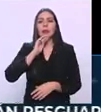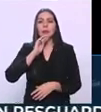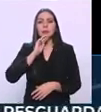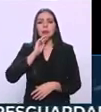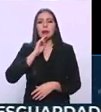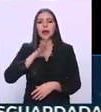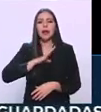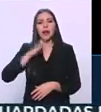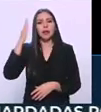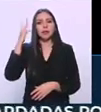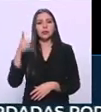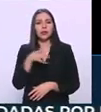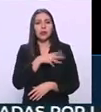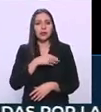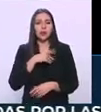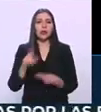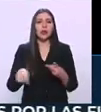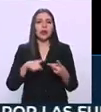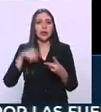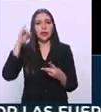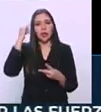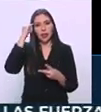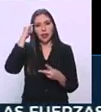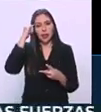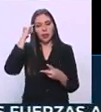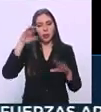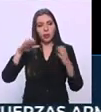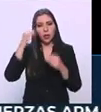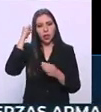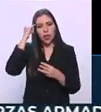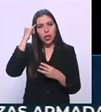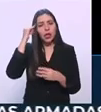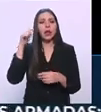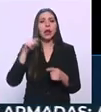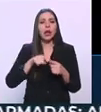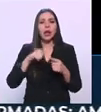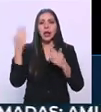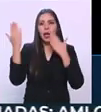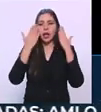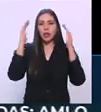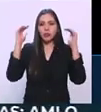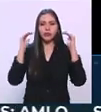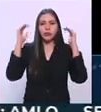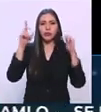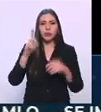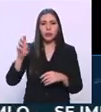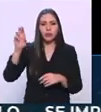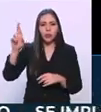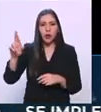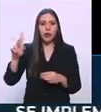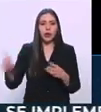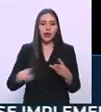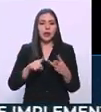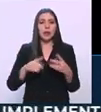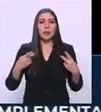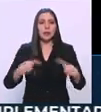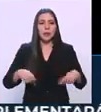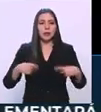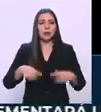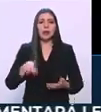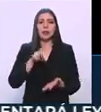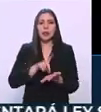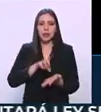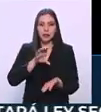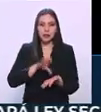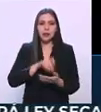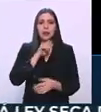haciendo postdoctorados, a personas con capacidades diferentes, en fin, estos posgrados específicos que nos ayudan en torno a